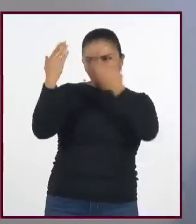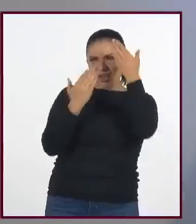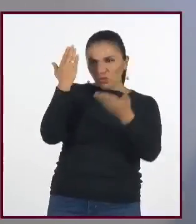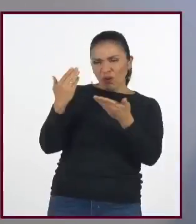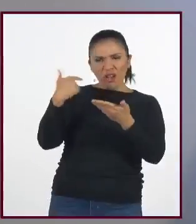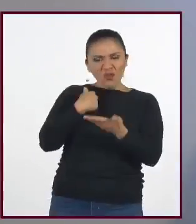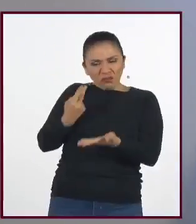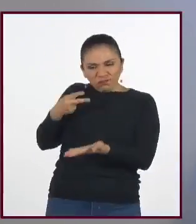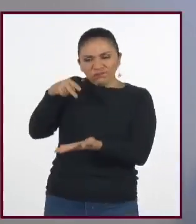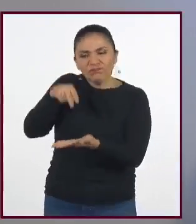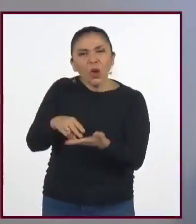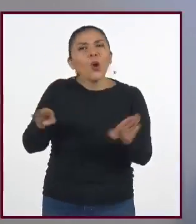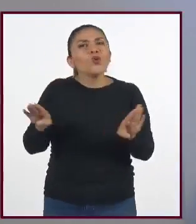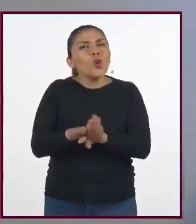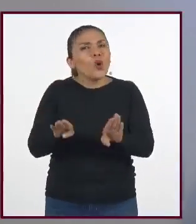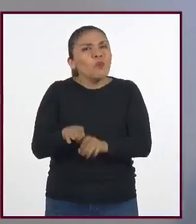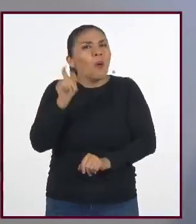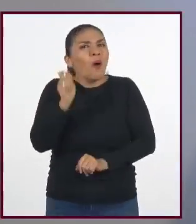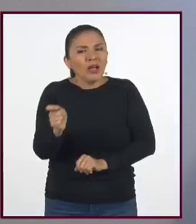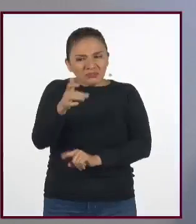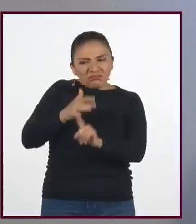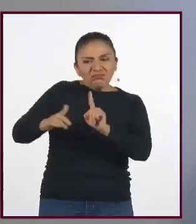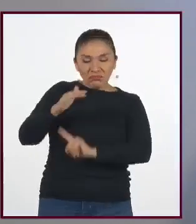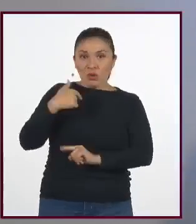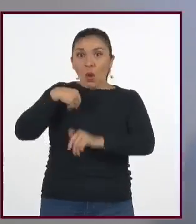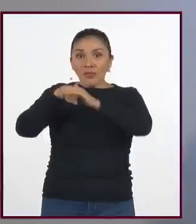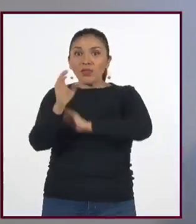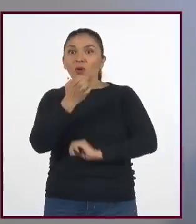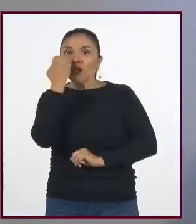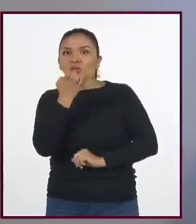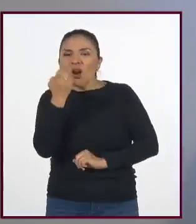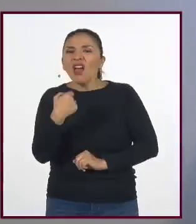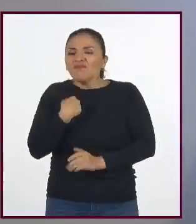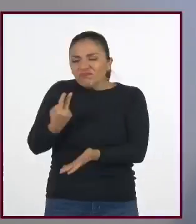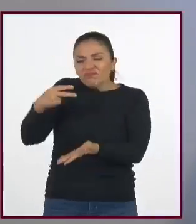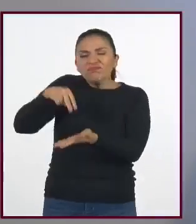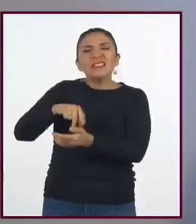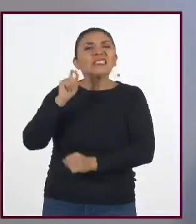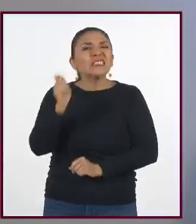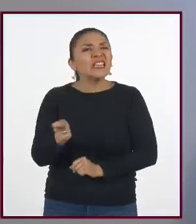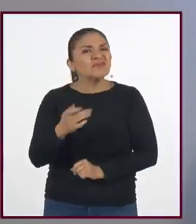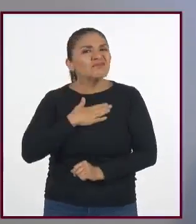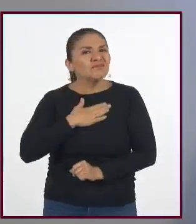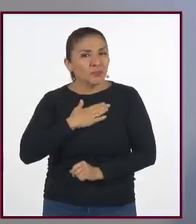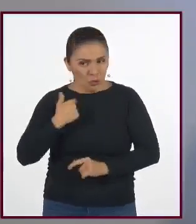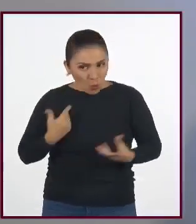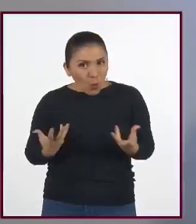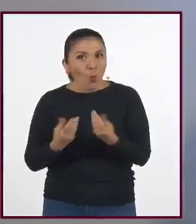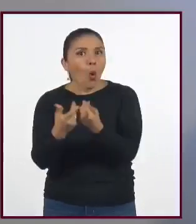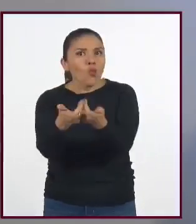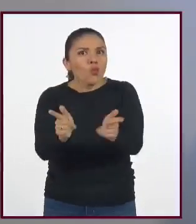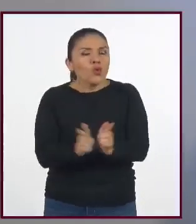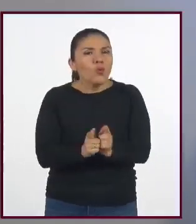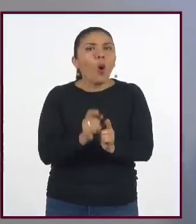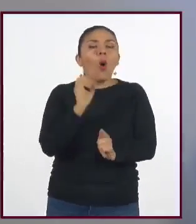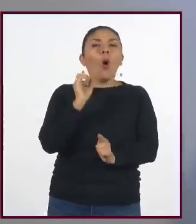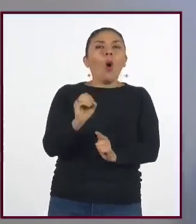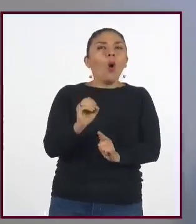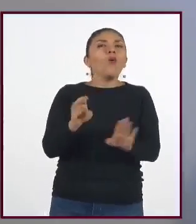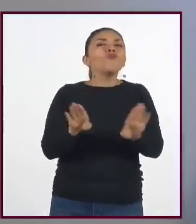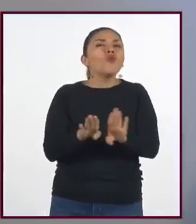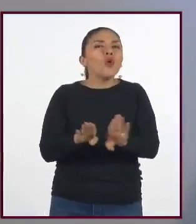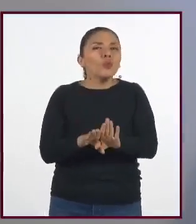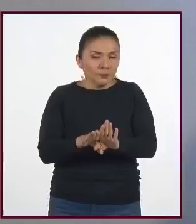¿Cómo se concibe dentro de este estrato escolar como parte de un grupo, sobre todo? El